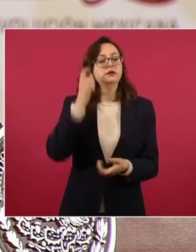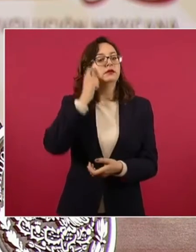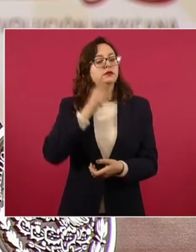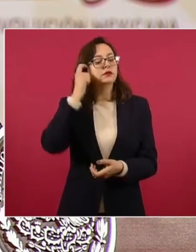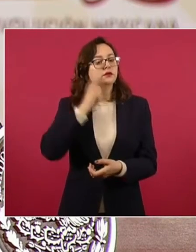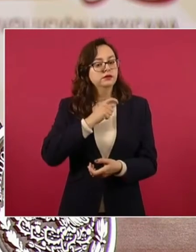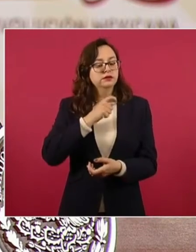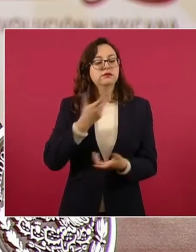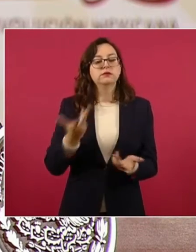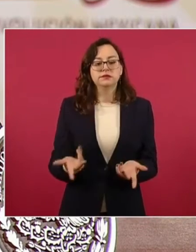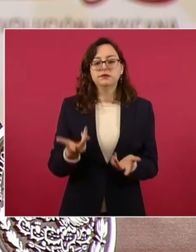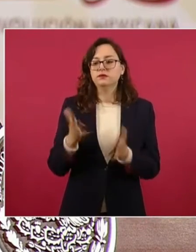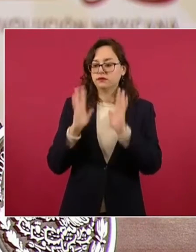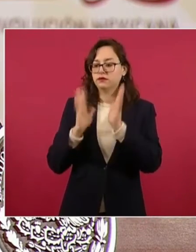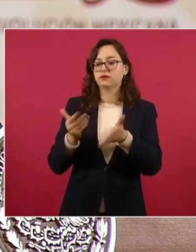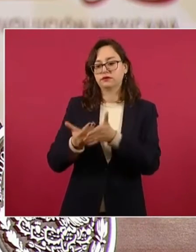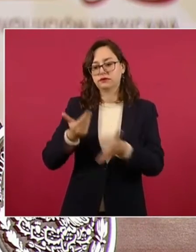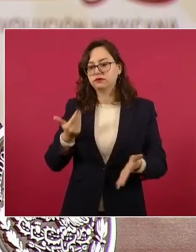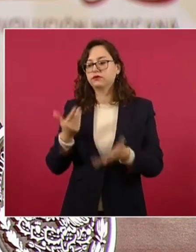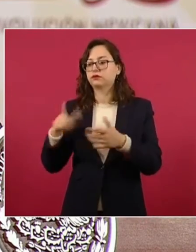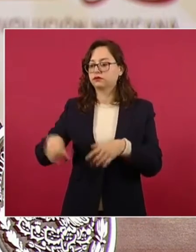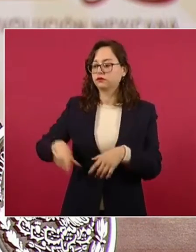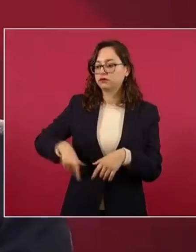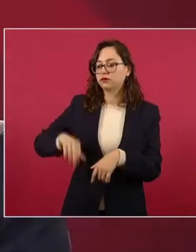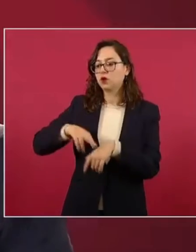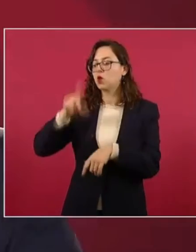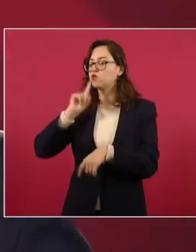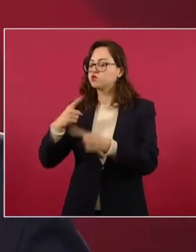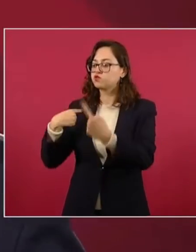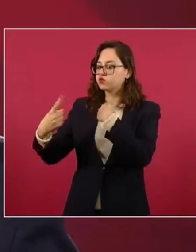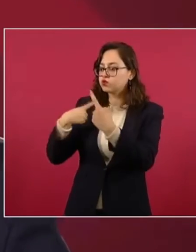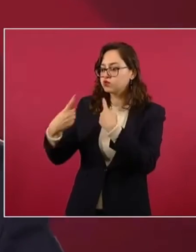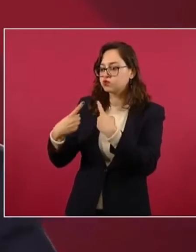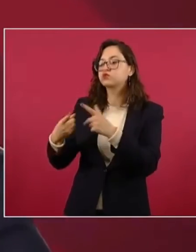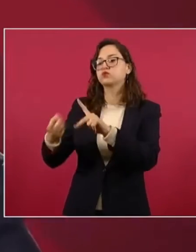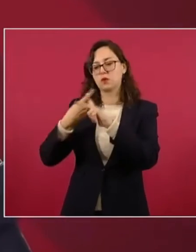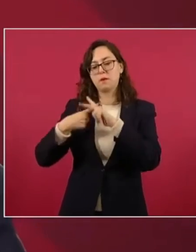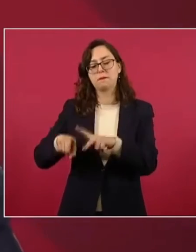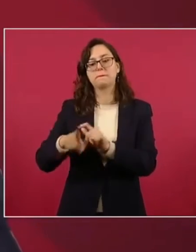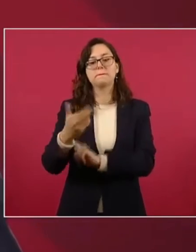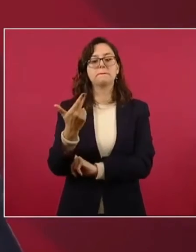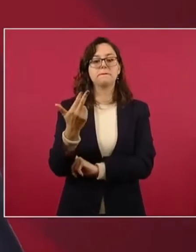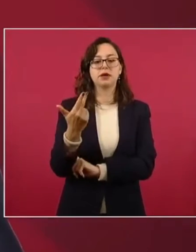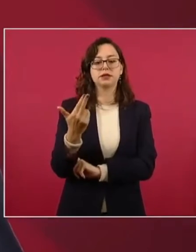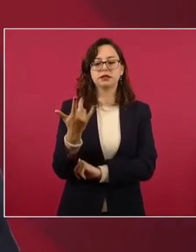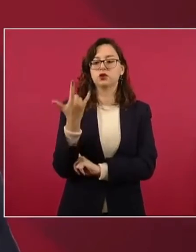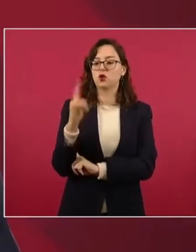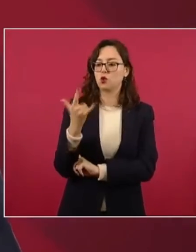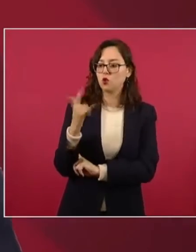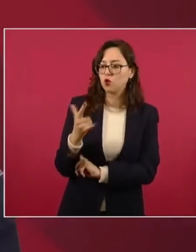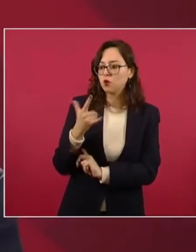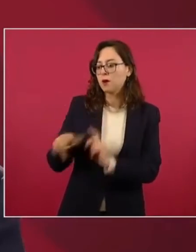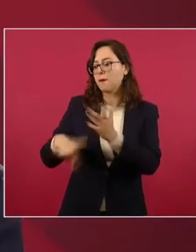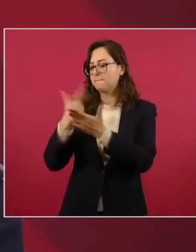Guerrero. Tuvimos una reunión de trabajo con la gobernadora para que iniciemos ya el 25 de julio el